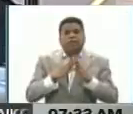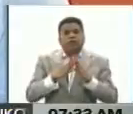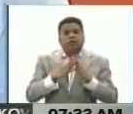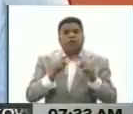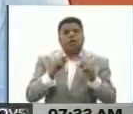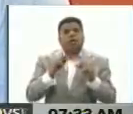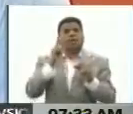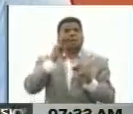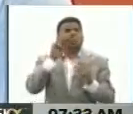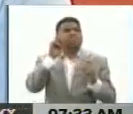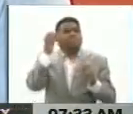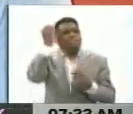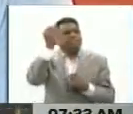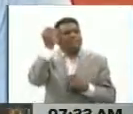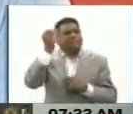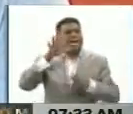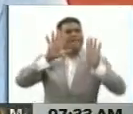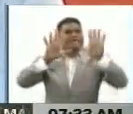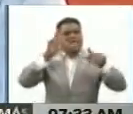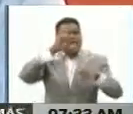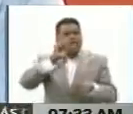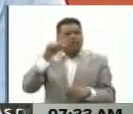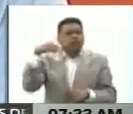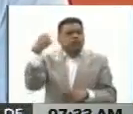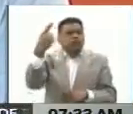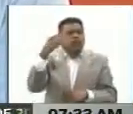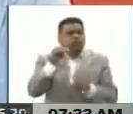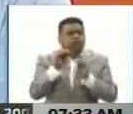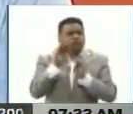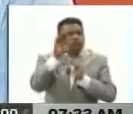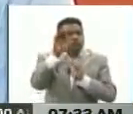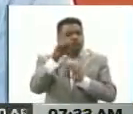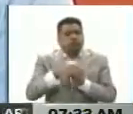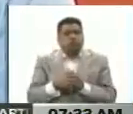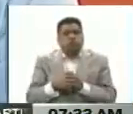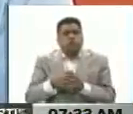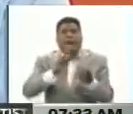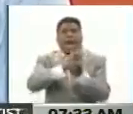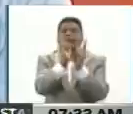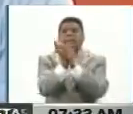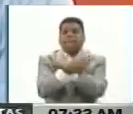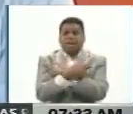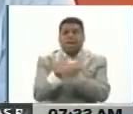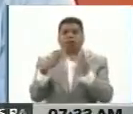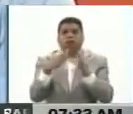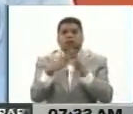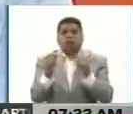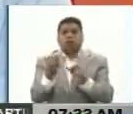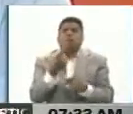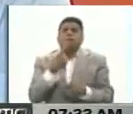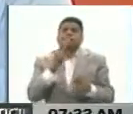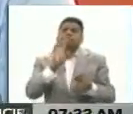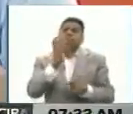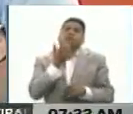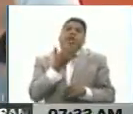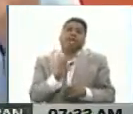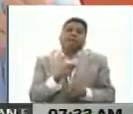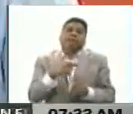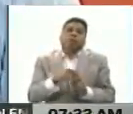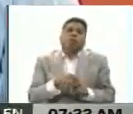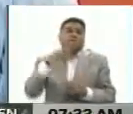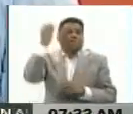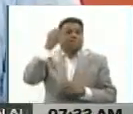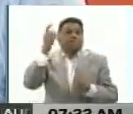años, medirlo y saber ahora cómo es el país cultural, porque sin duda alguna ha cambiado. Por ejemplo, la dicotomía que existía entre la